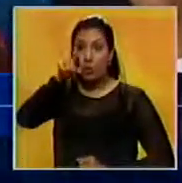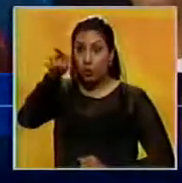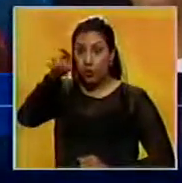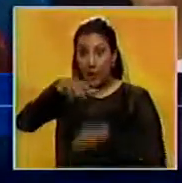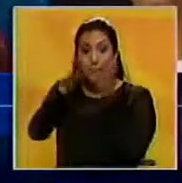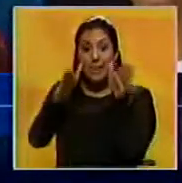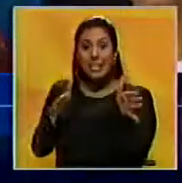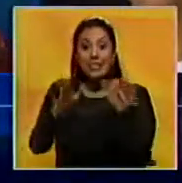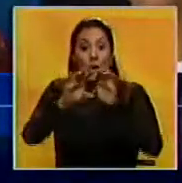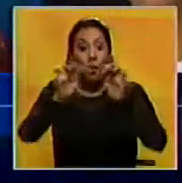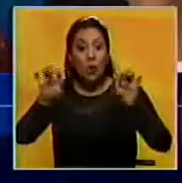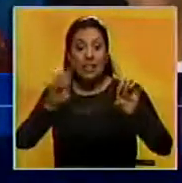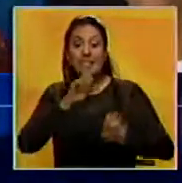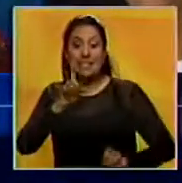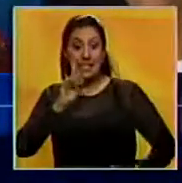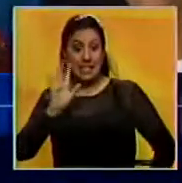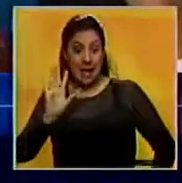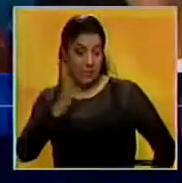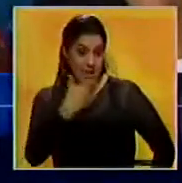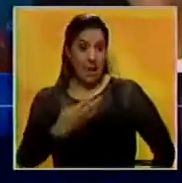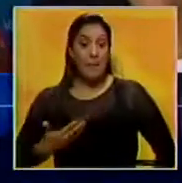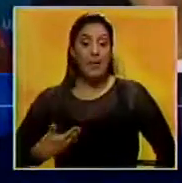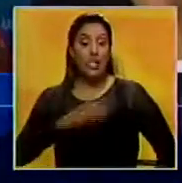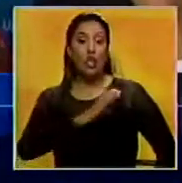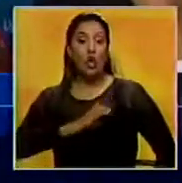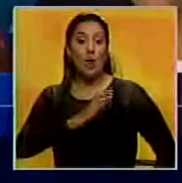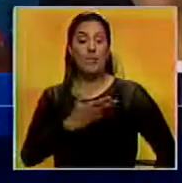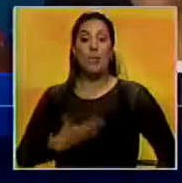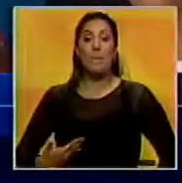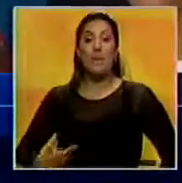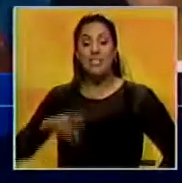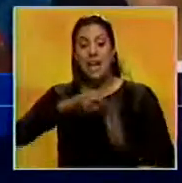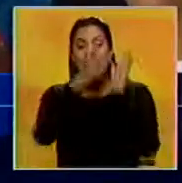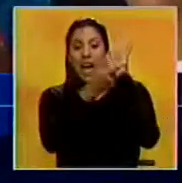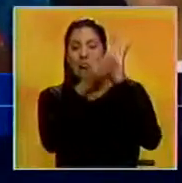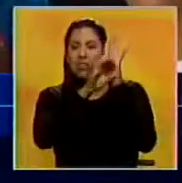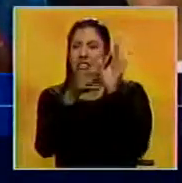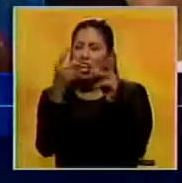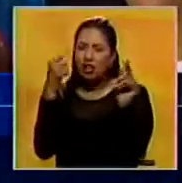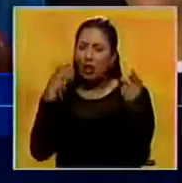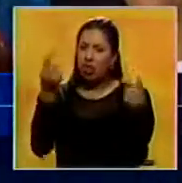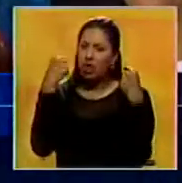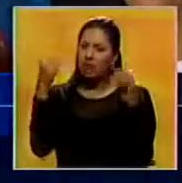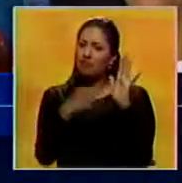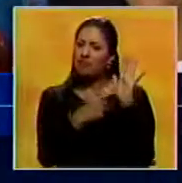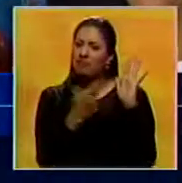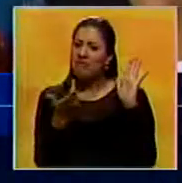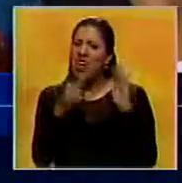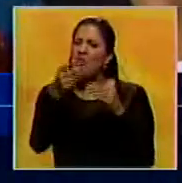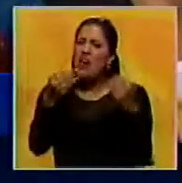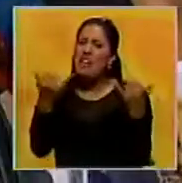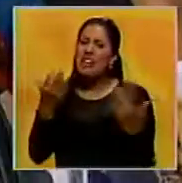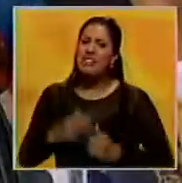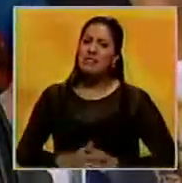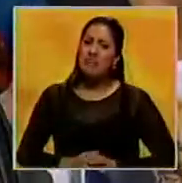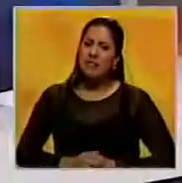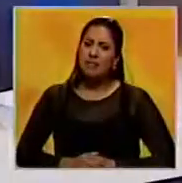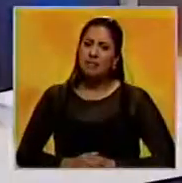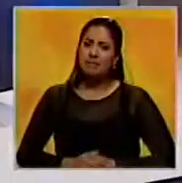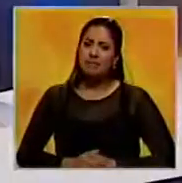que es ministro de Educación y presidente de la Comisión Presidencial Constituyente, va a decir que esto no existe. ¿Qué van a hacer ahora?